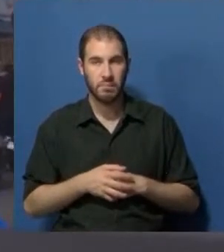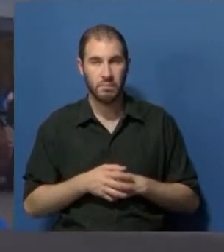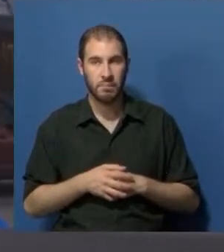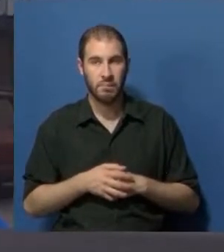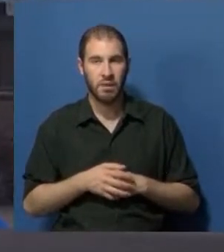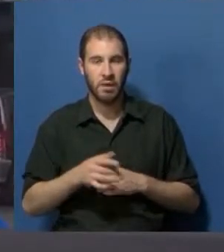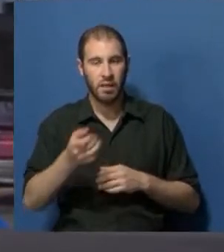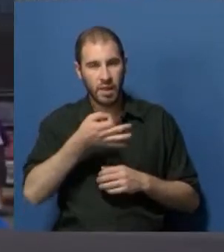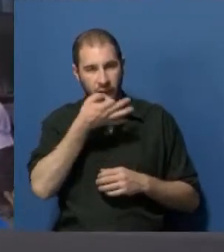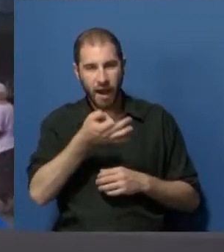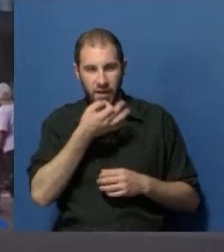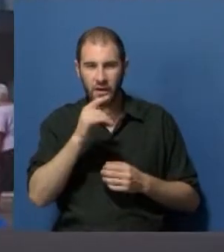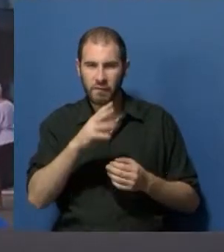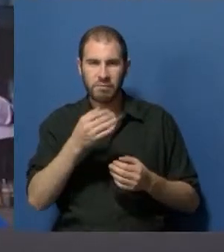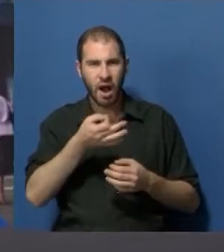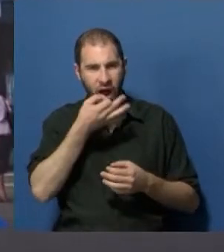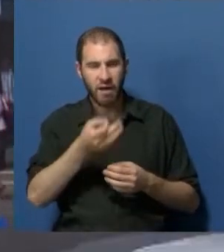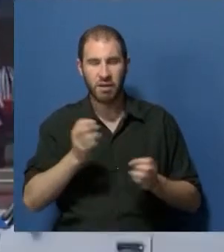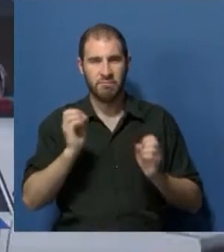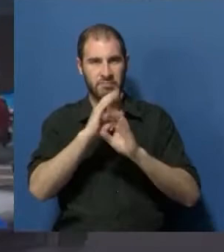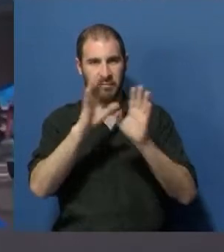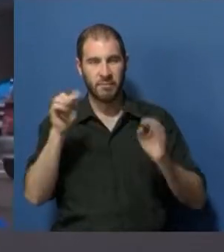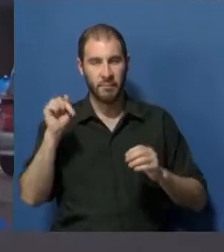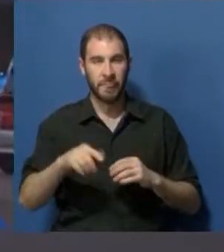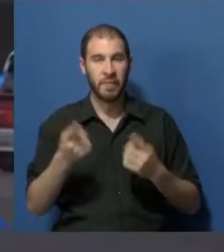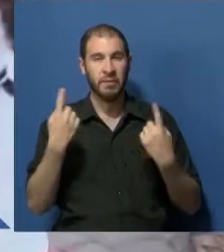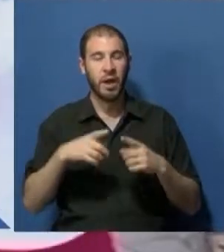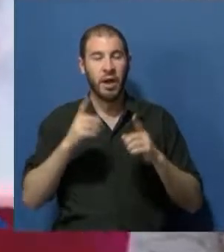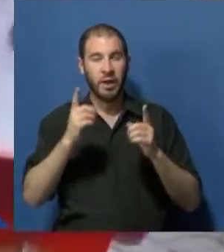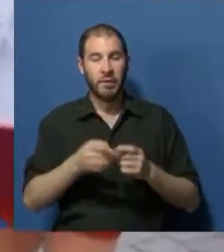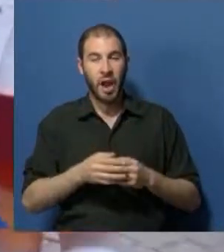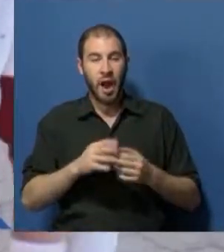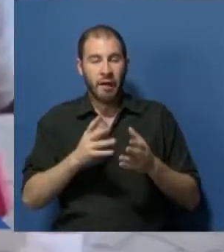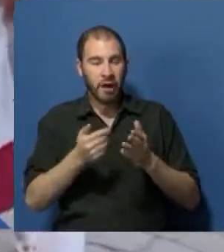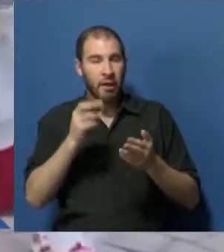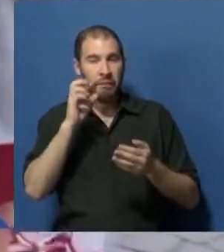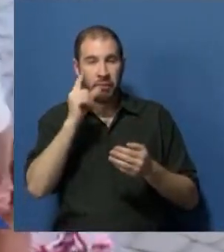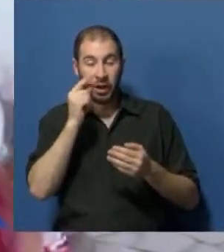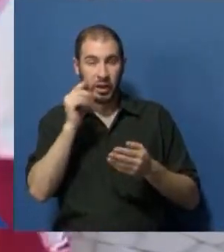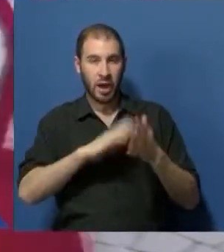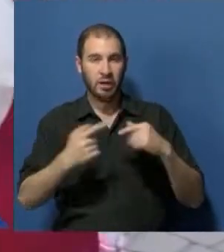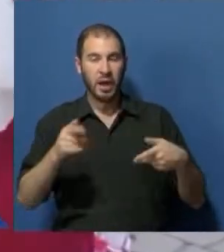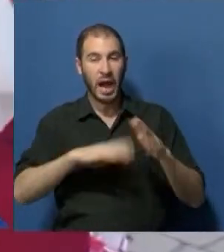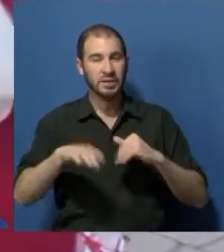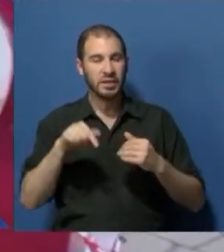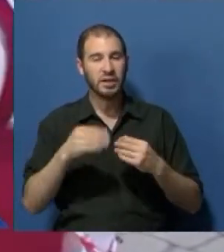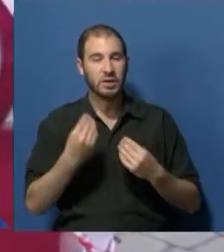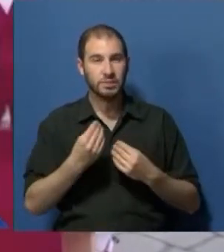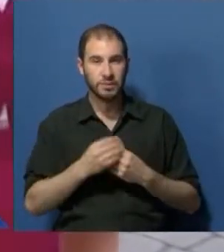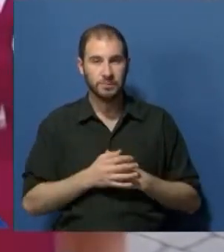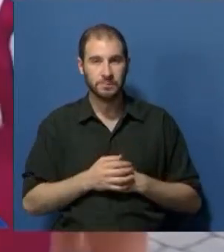de locución, de oratoria brillante, digamos, pero también en la práctica política